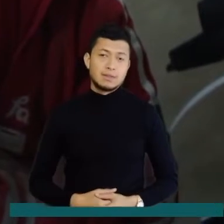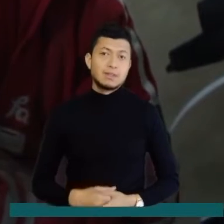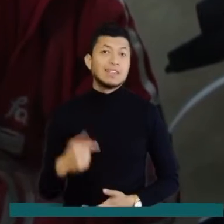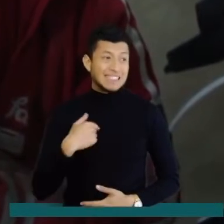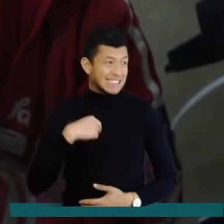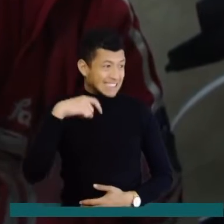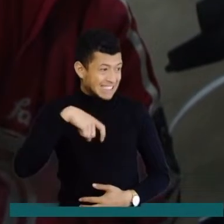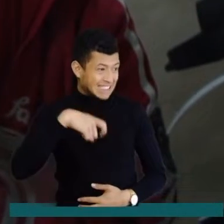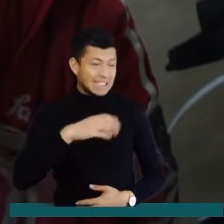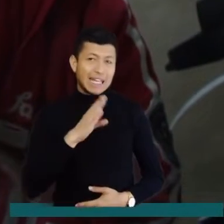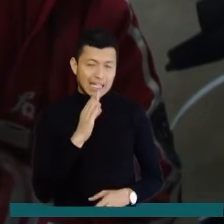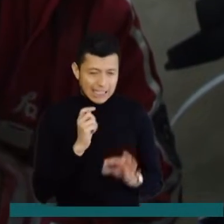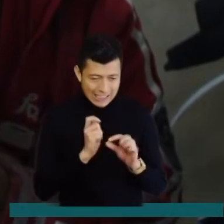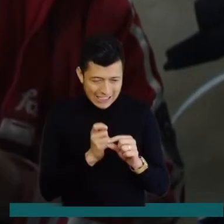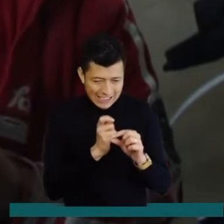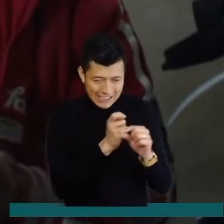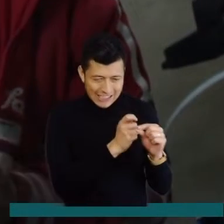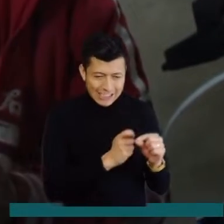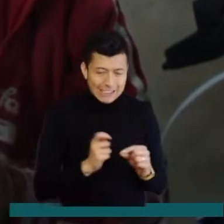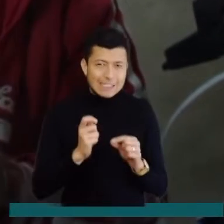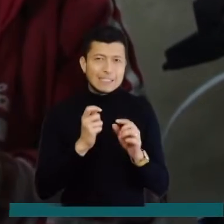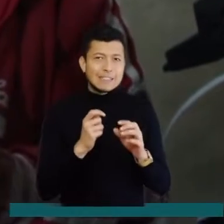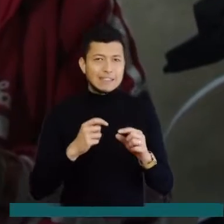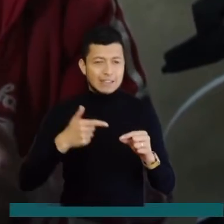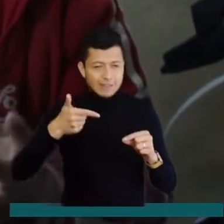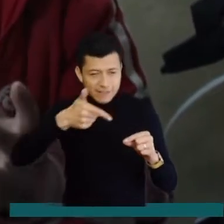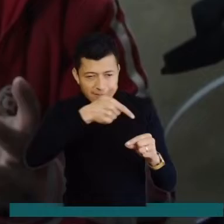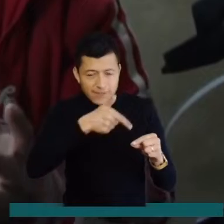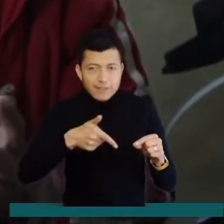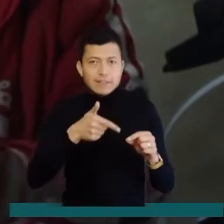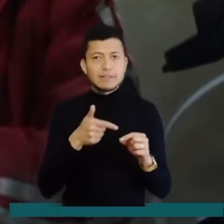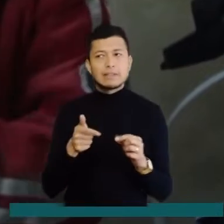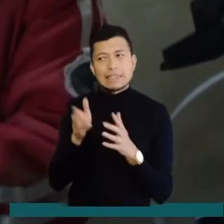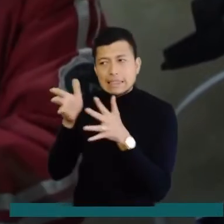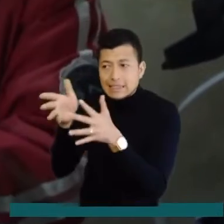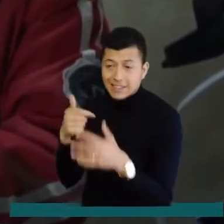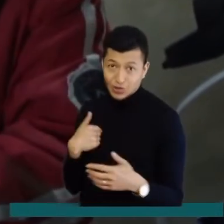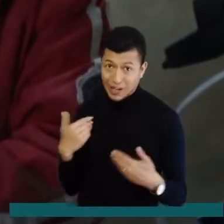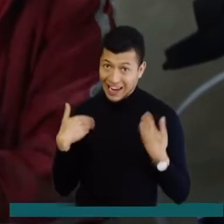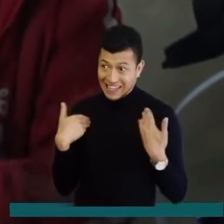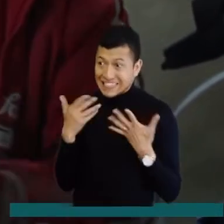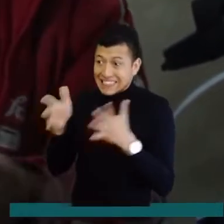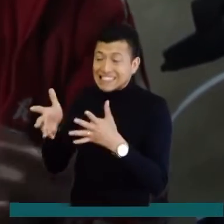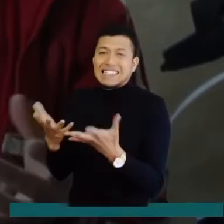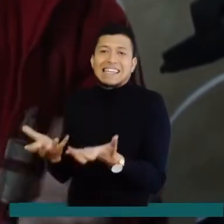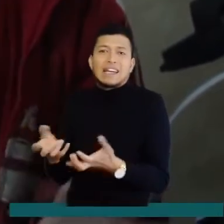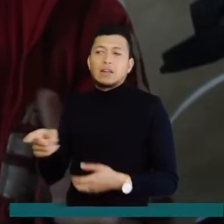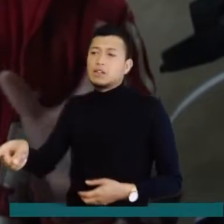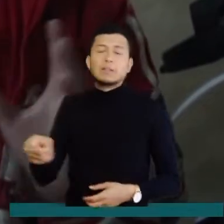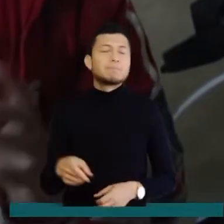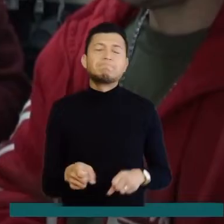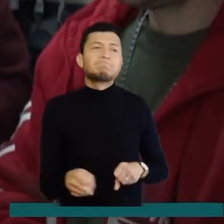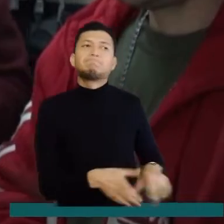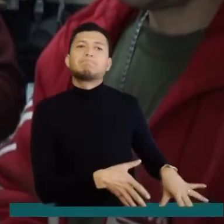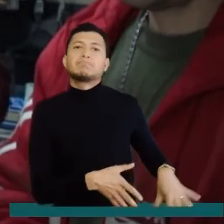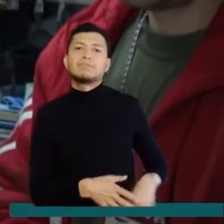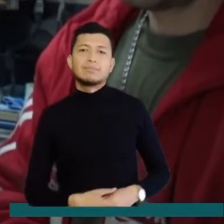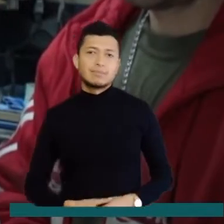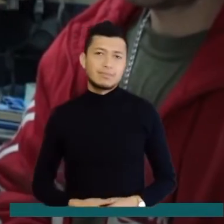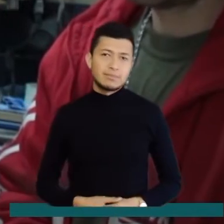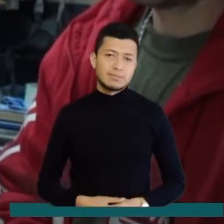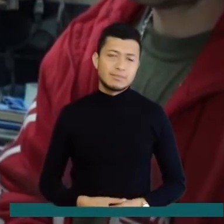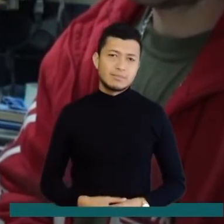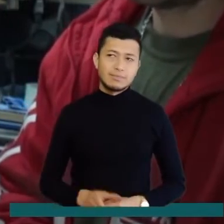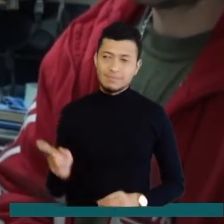necesitado talladores para pa enseñarles y alegremente les enseñaría, pero ellos botan la toalla. Esto que